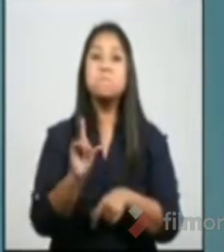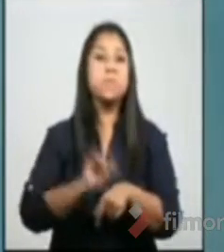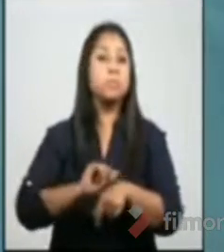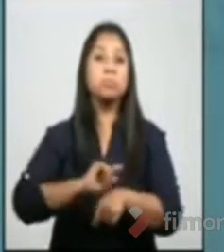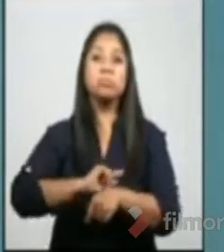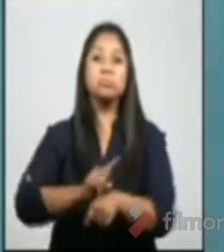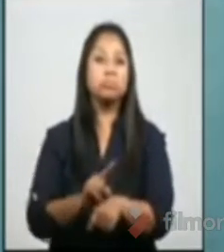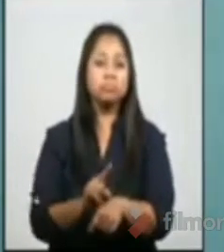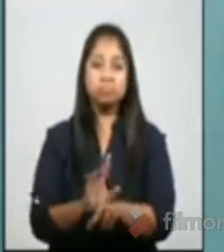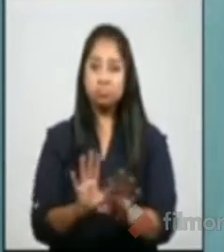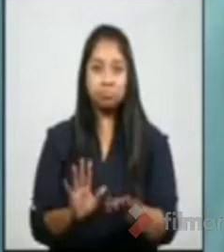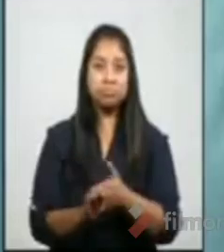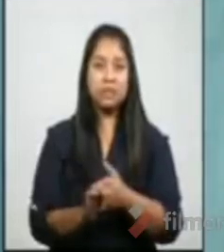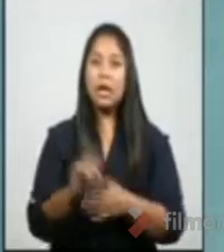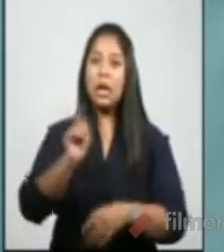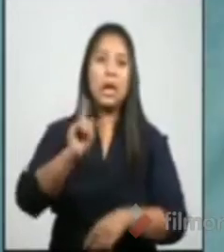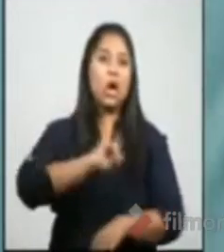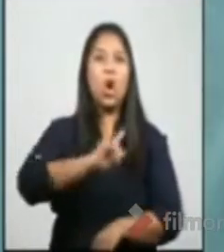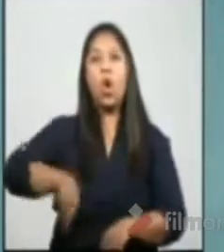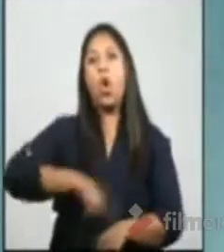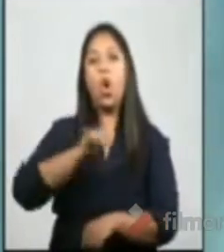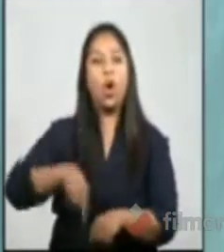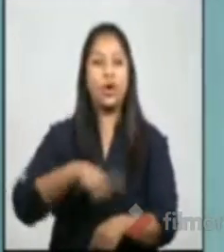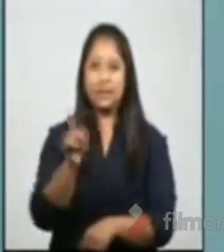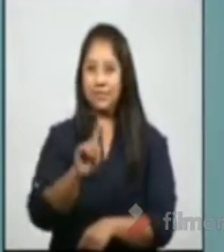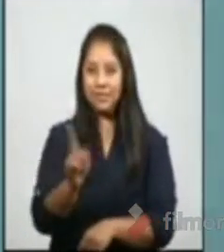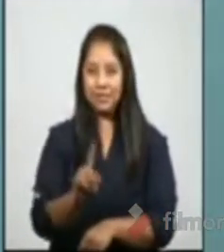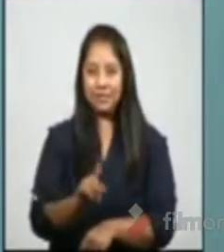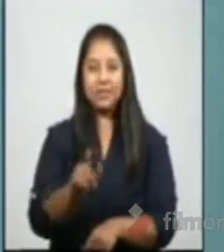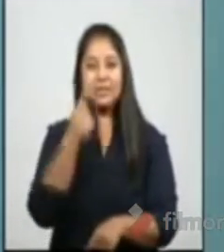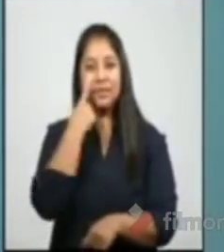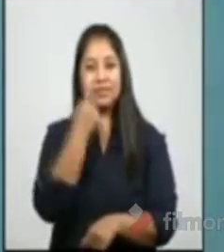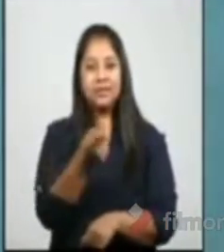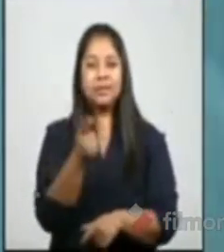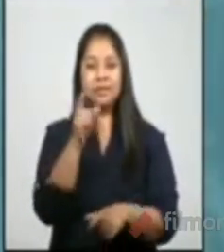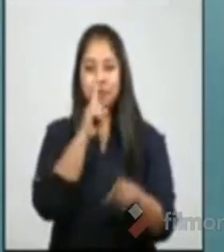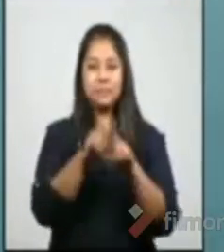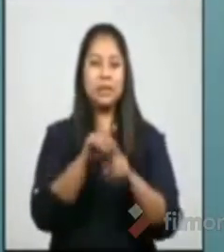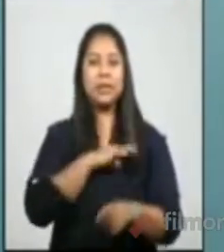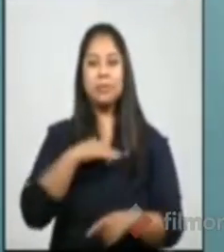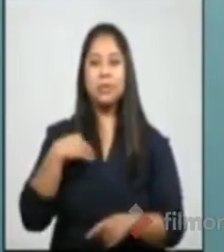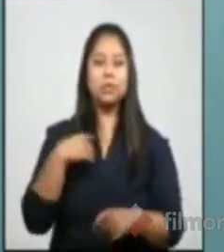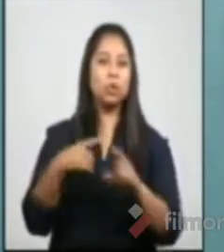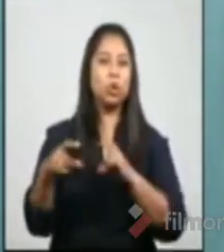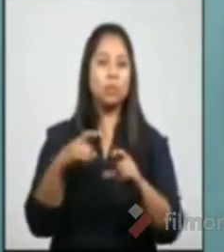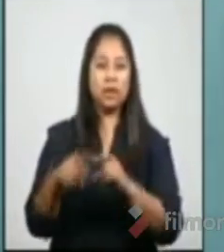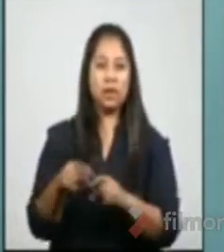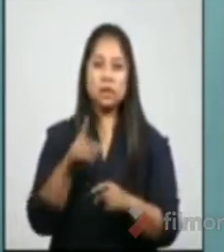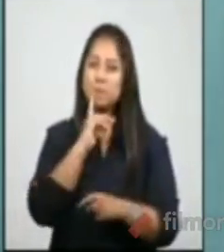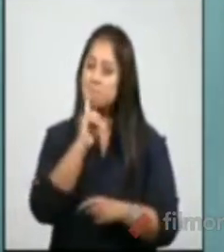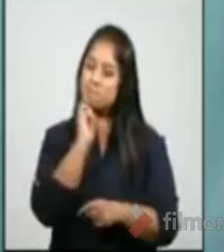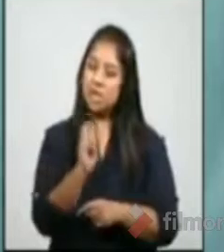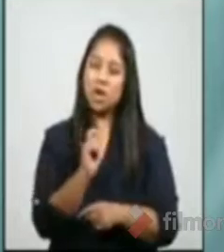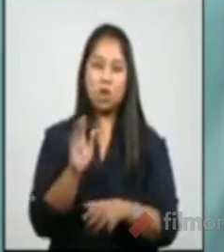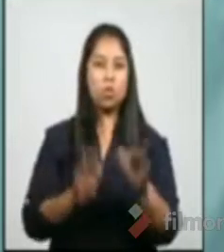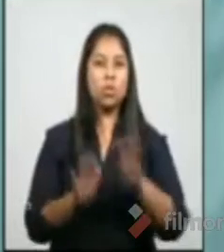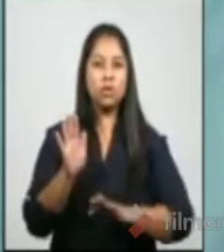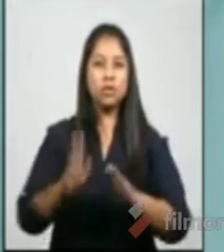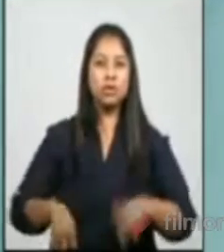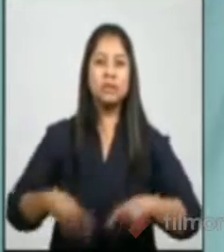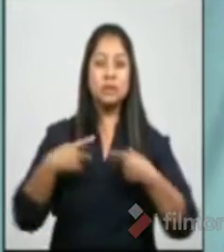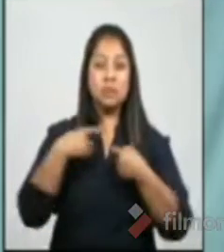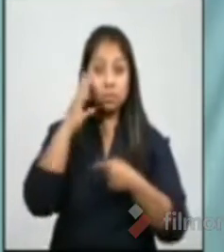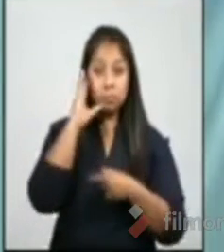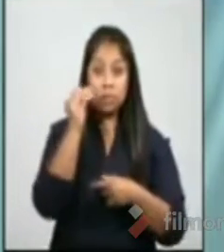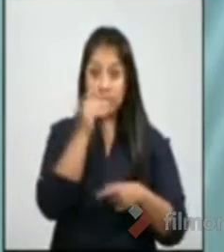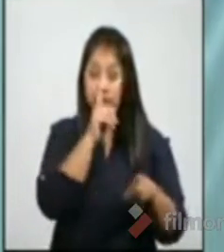Y como bien lo decía nuestro señor ministro de Comunicaciones, vamos a tener mejores condiciones de vida porque va, el